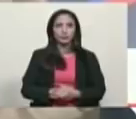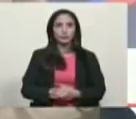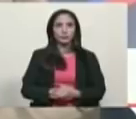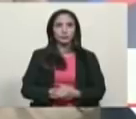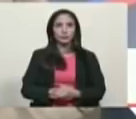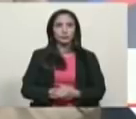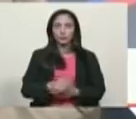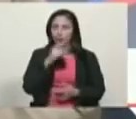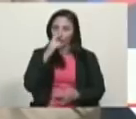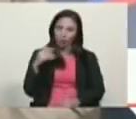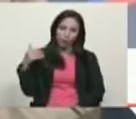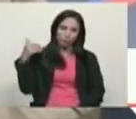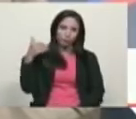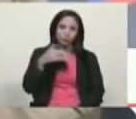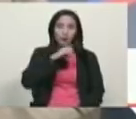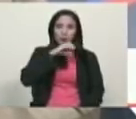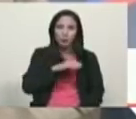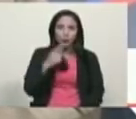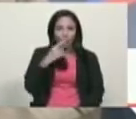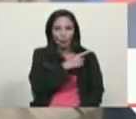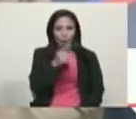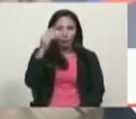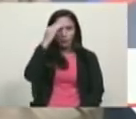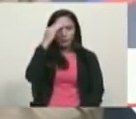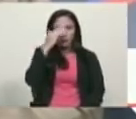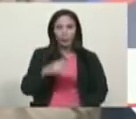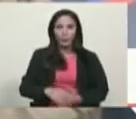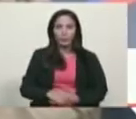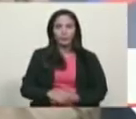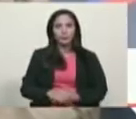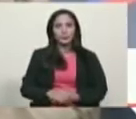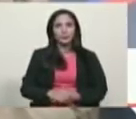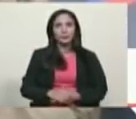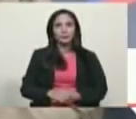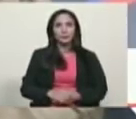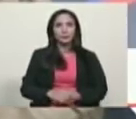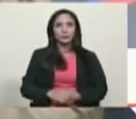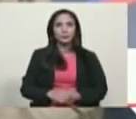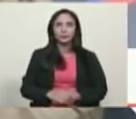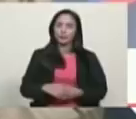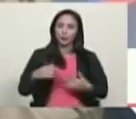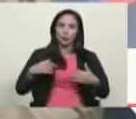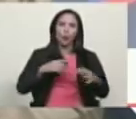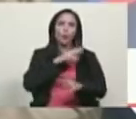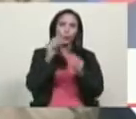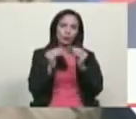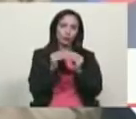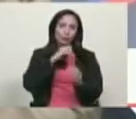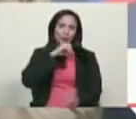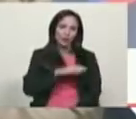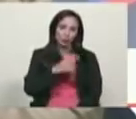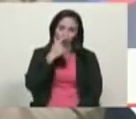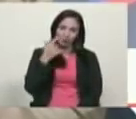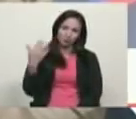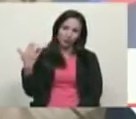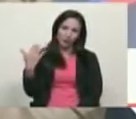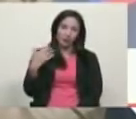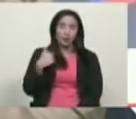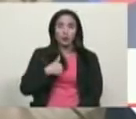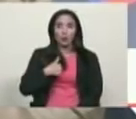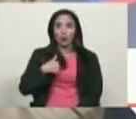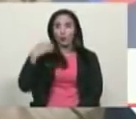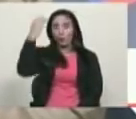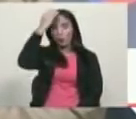Y todo este recuento, queridos compañeros y compañeras, les digo que lo estoy haciendo a